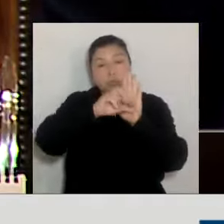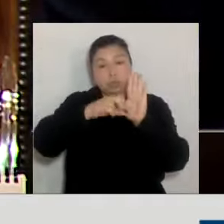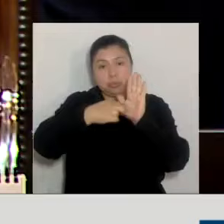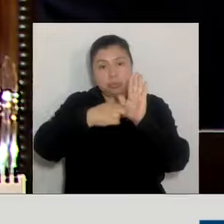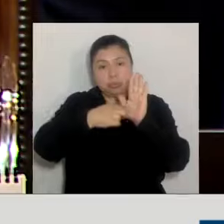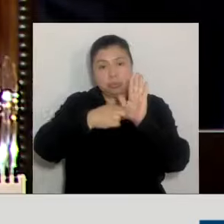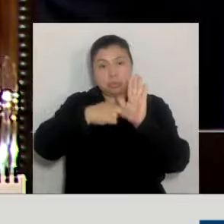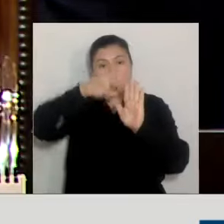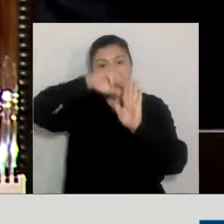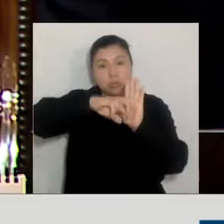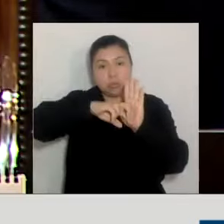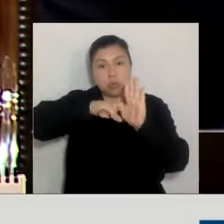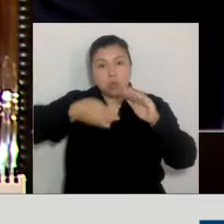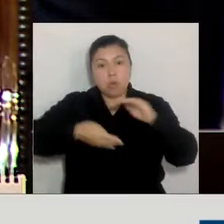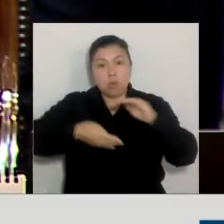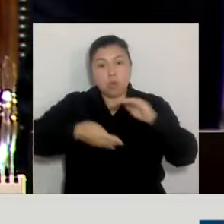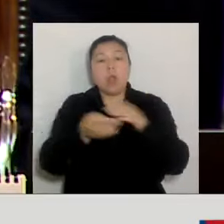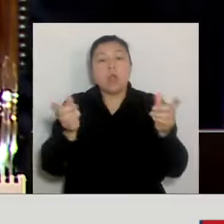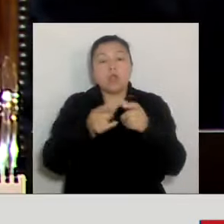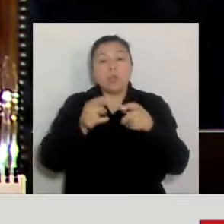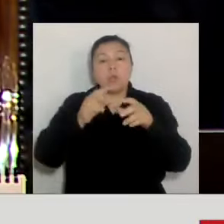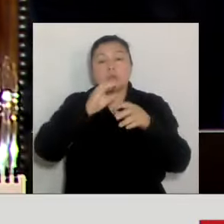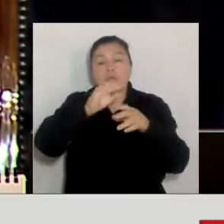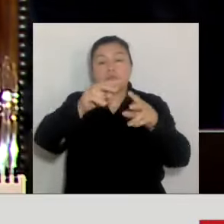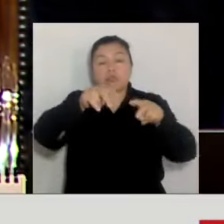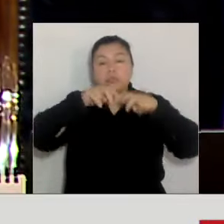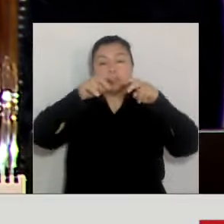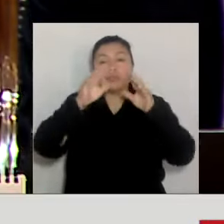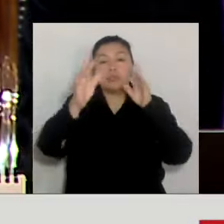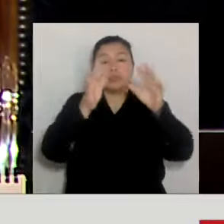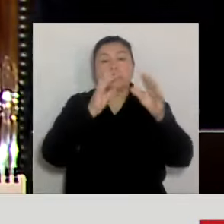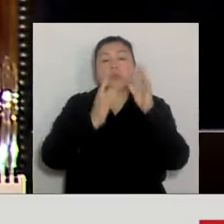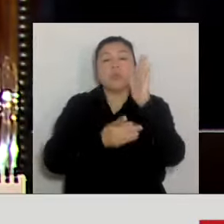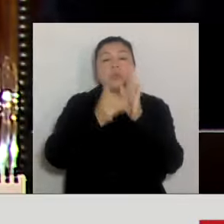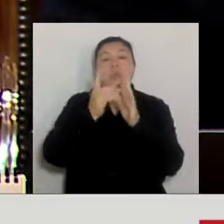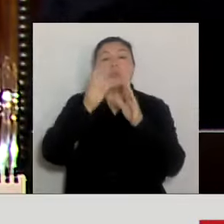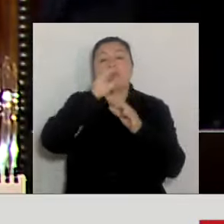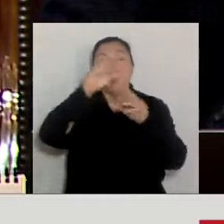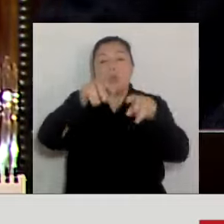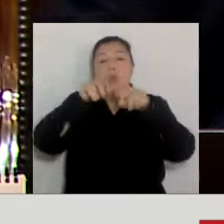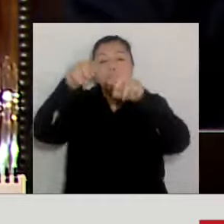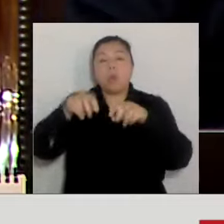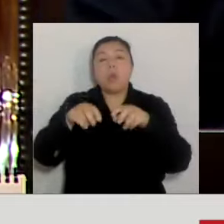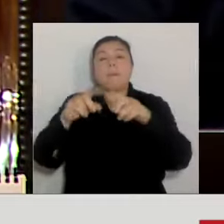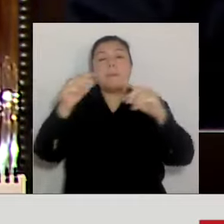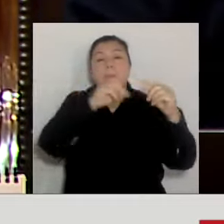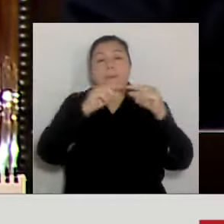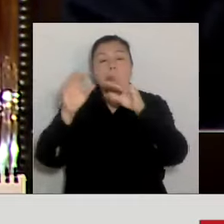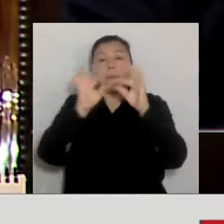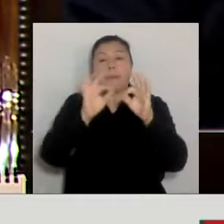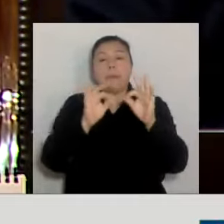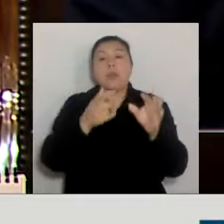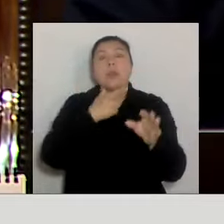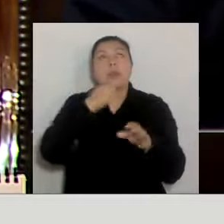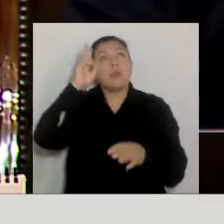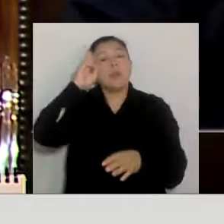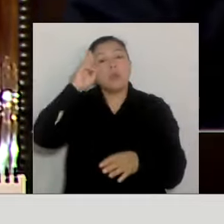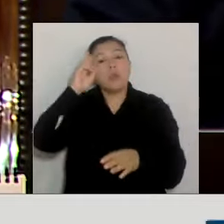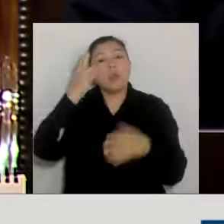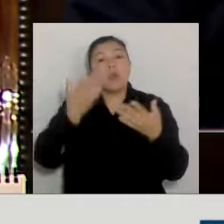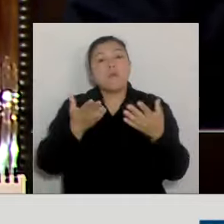proyecto vuelve a la comisión de agricultura silvicultura y desarrollo rural para su discusión en particular les queremos recordar que vamos a